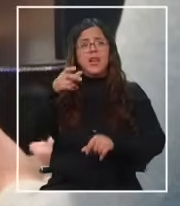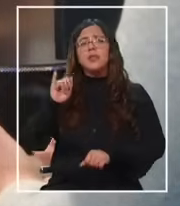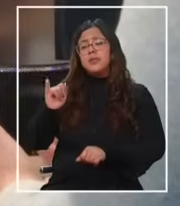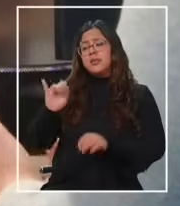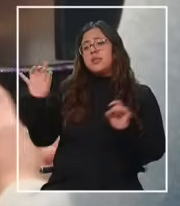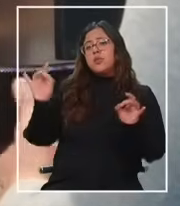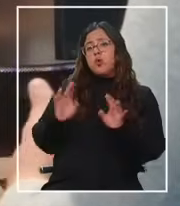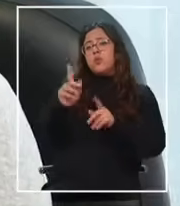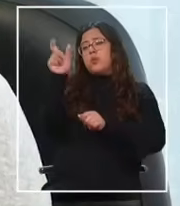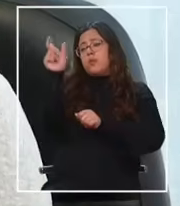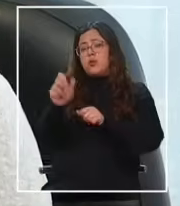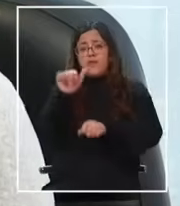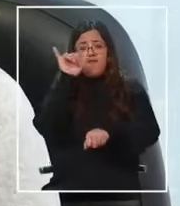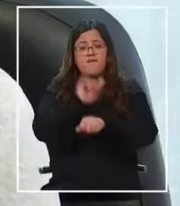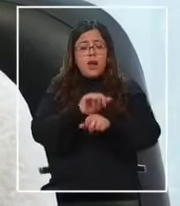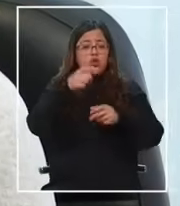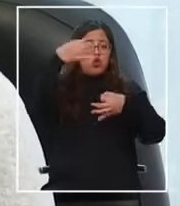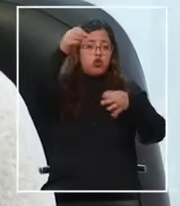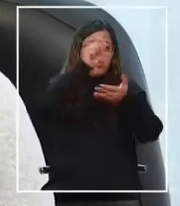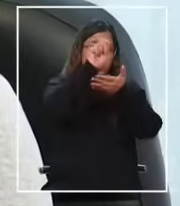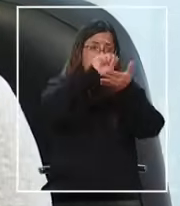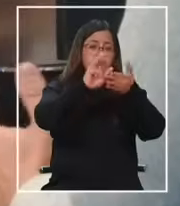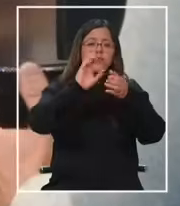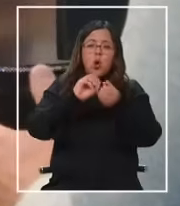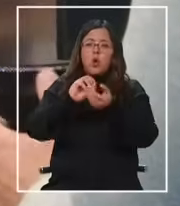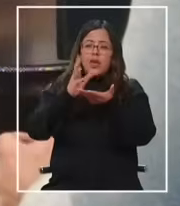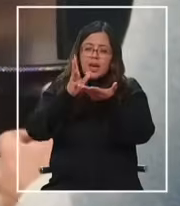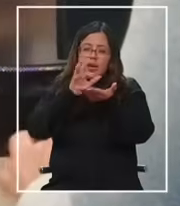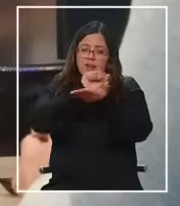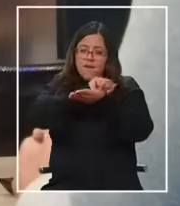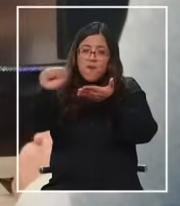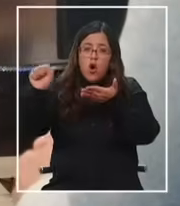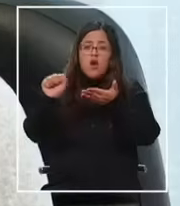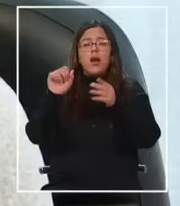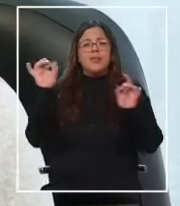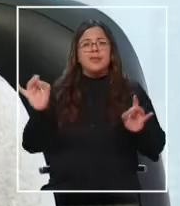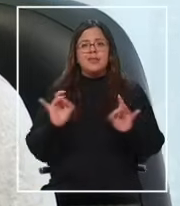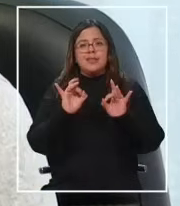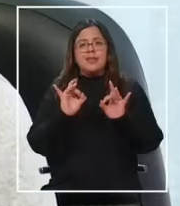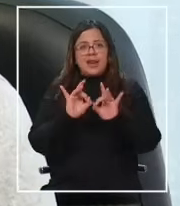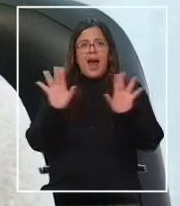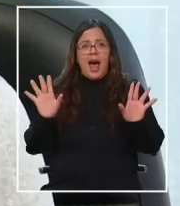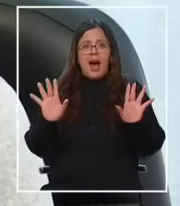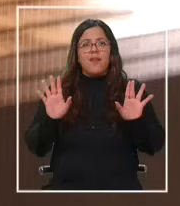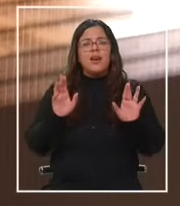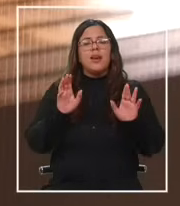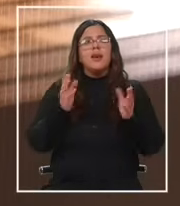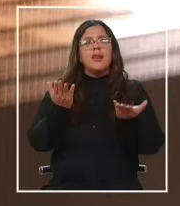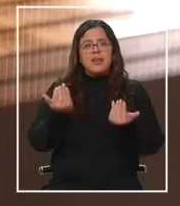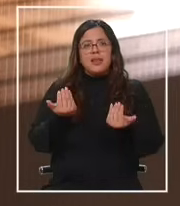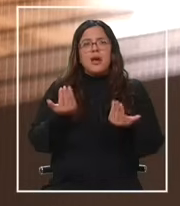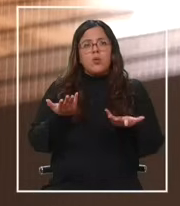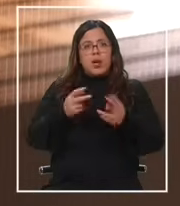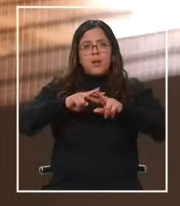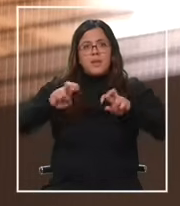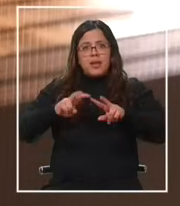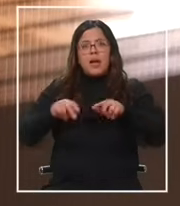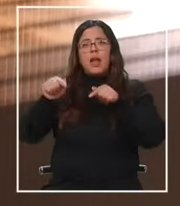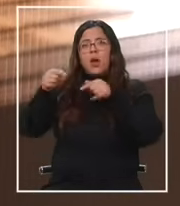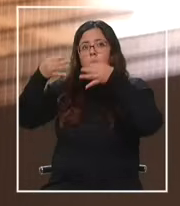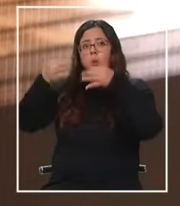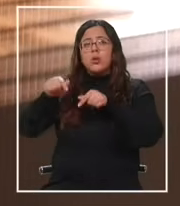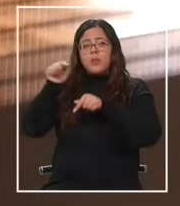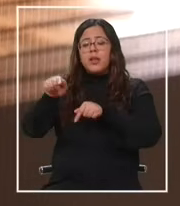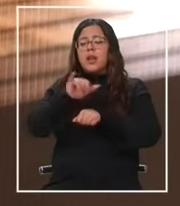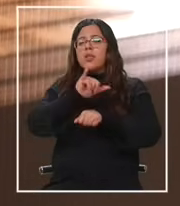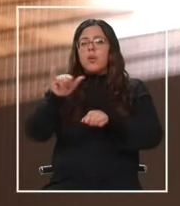que alguien falsificó algún documento ahí o extrajo alguna pieza, sería particularmente grave y tendríamos que investigarlo además. Cuando pasó todo, después a